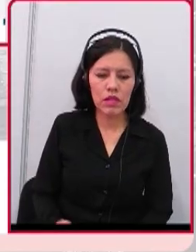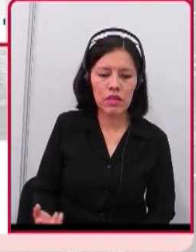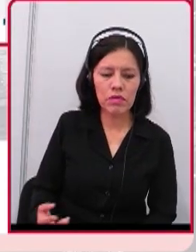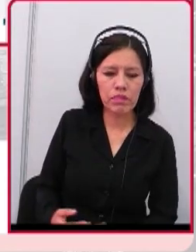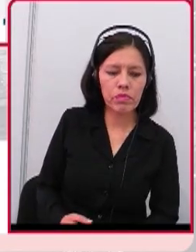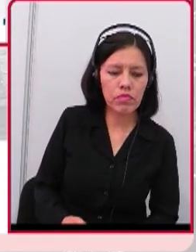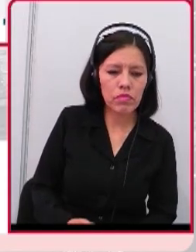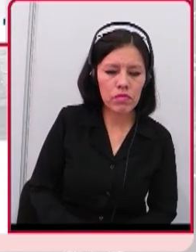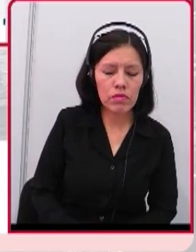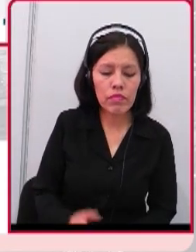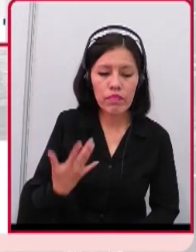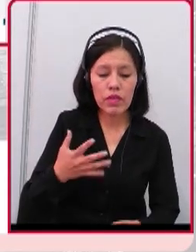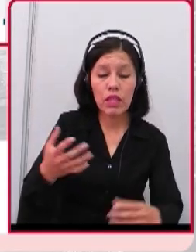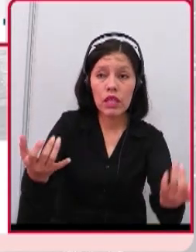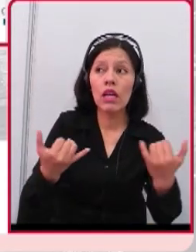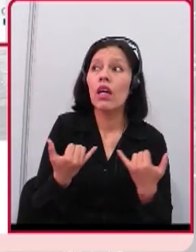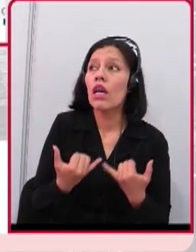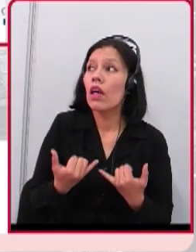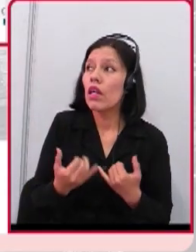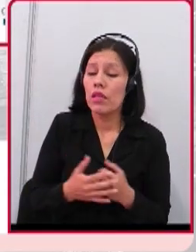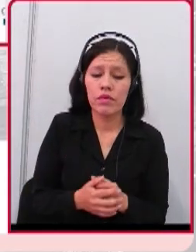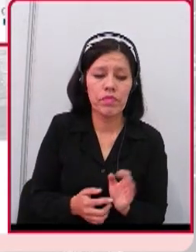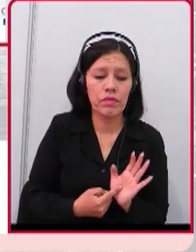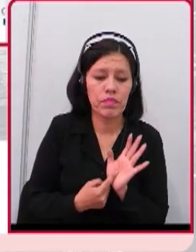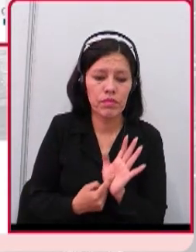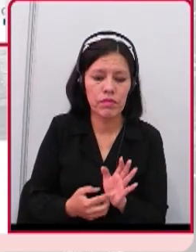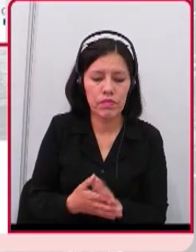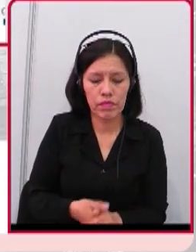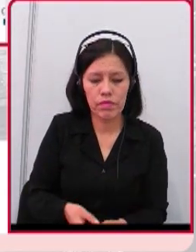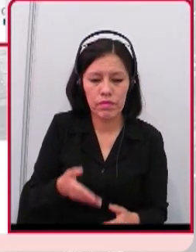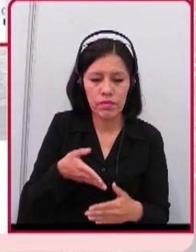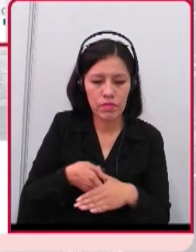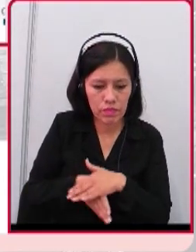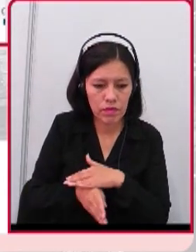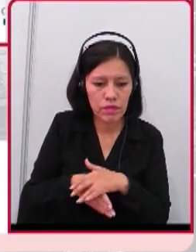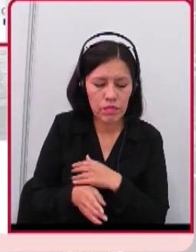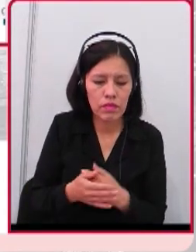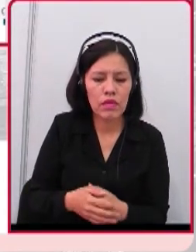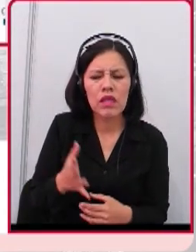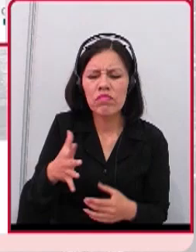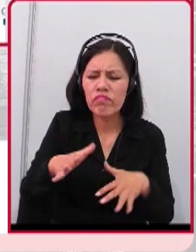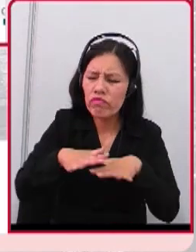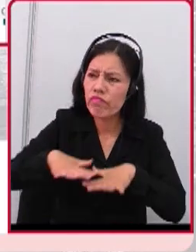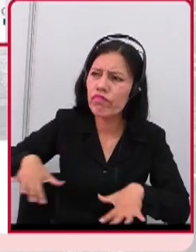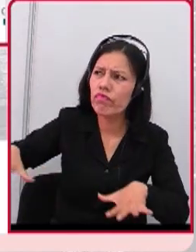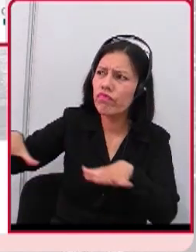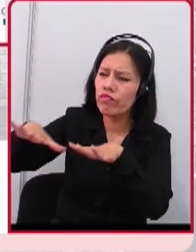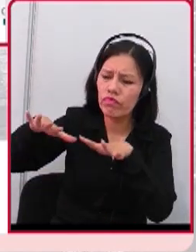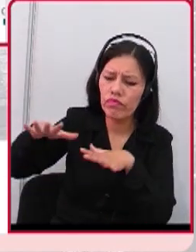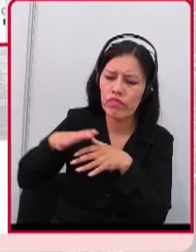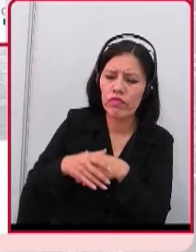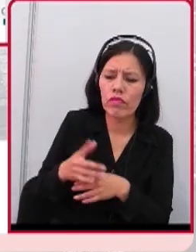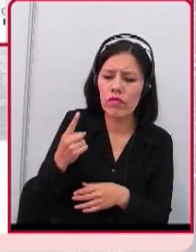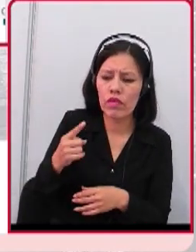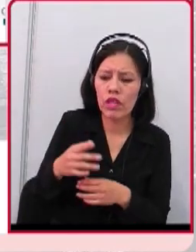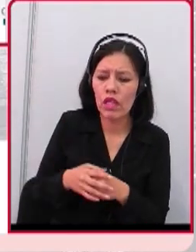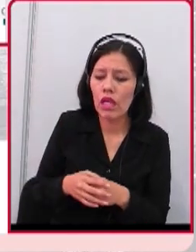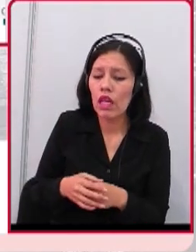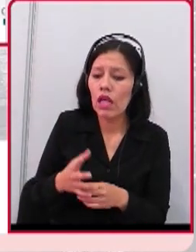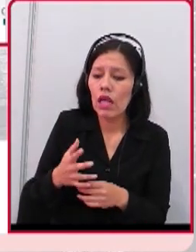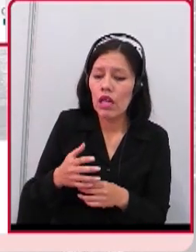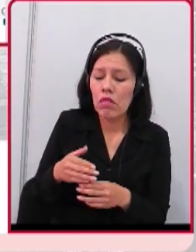contenidos de oro-plata principalmente. Bueno, un poco de la geología, parte de la